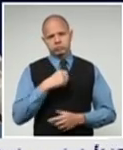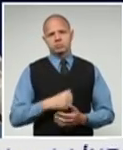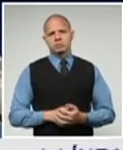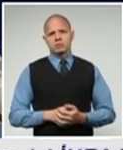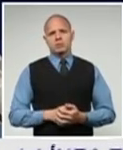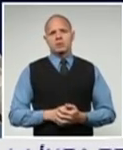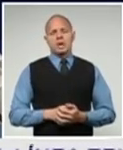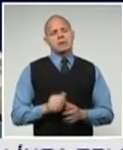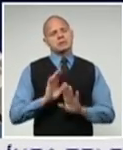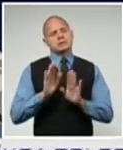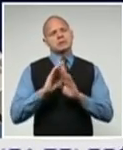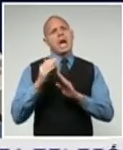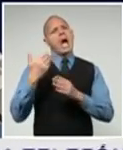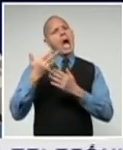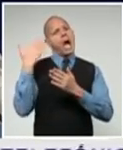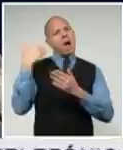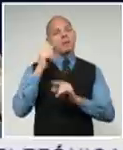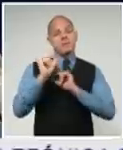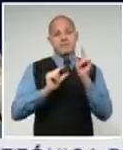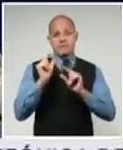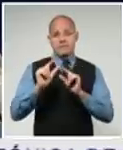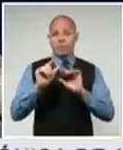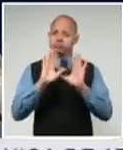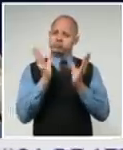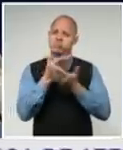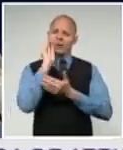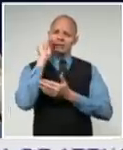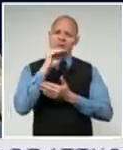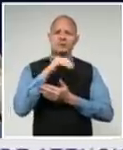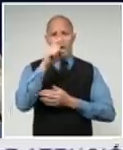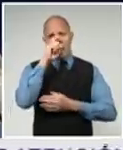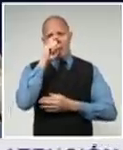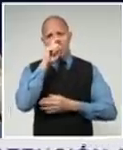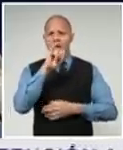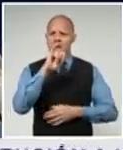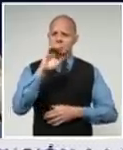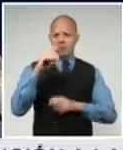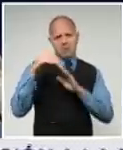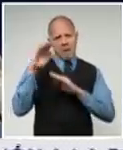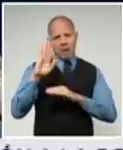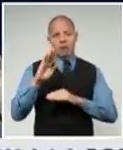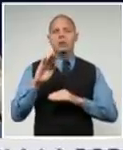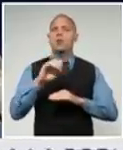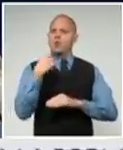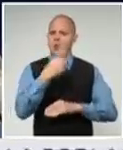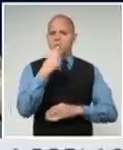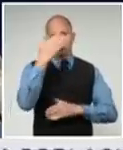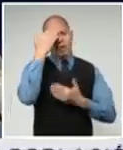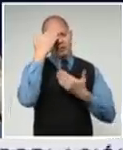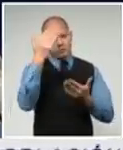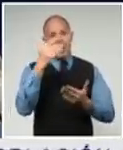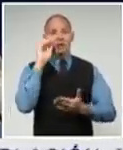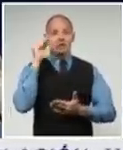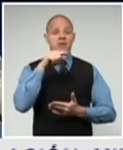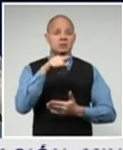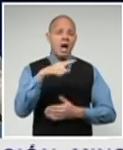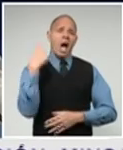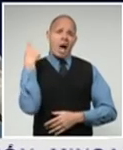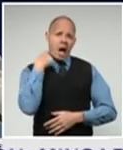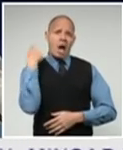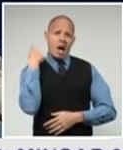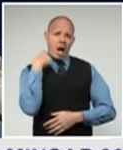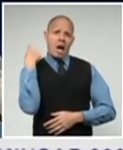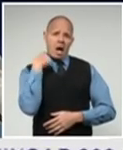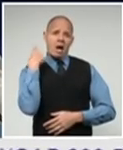a todos los que ya, adulto mayor, 60 y más años, pues por la participación activa que han tenido en